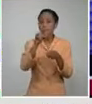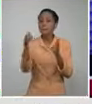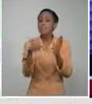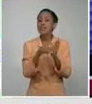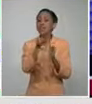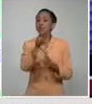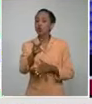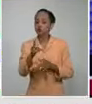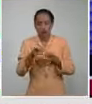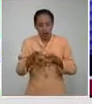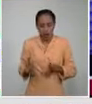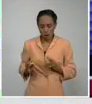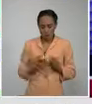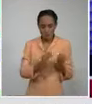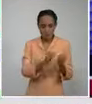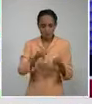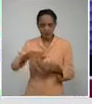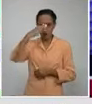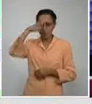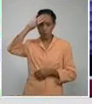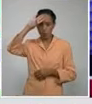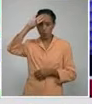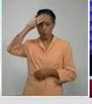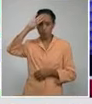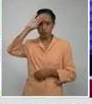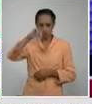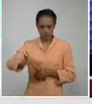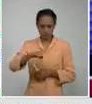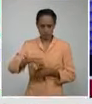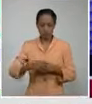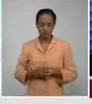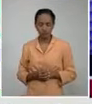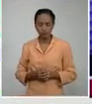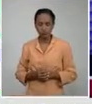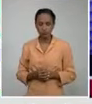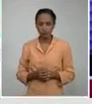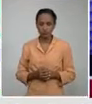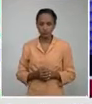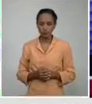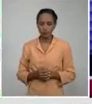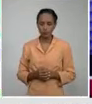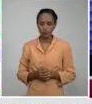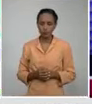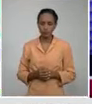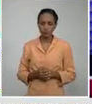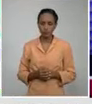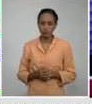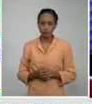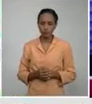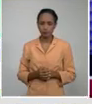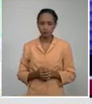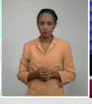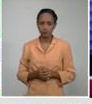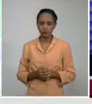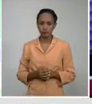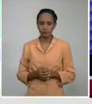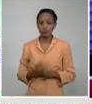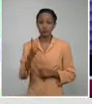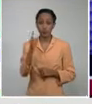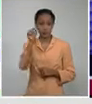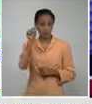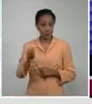autóctonos, pacientes producto de la transmisión propia de nuestro territorio, y un paciente que es un